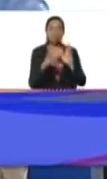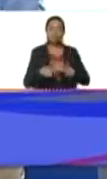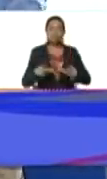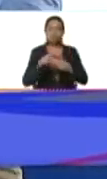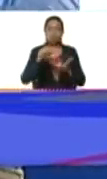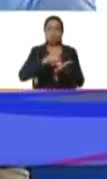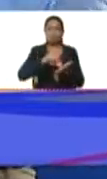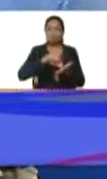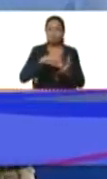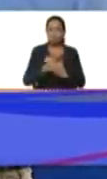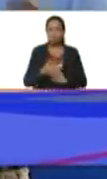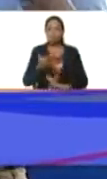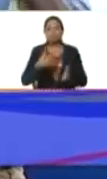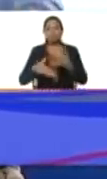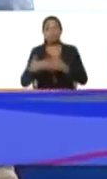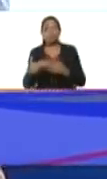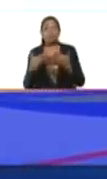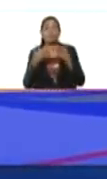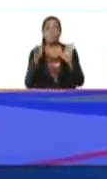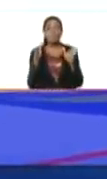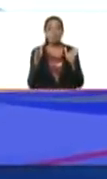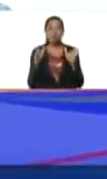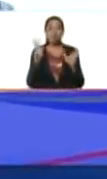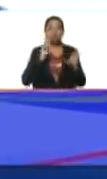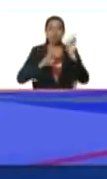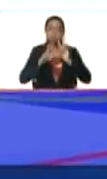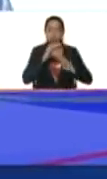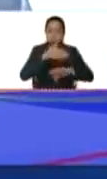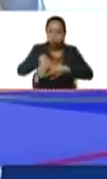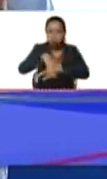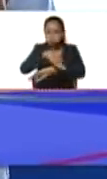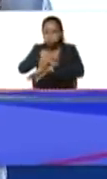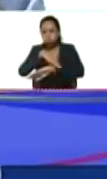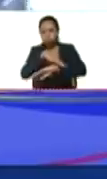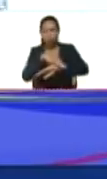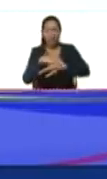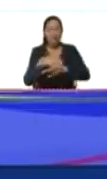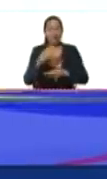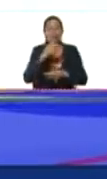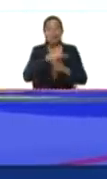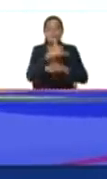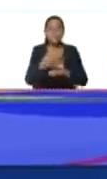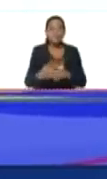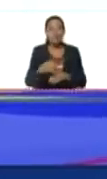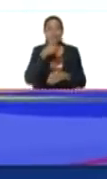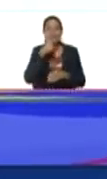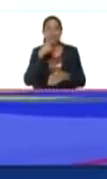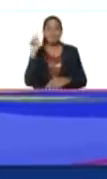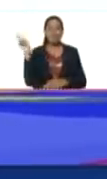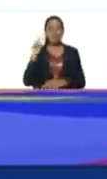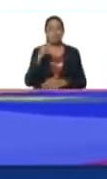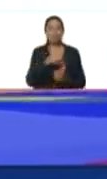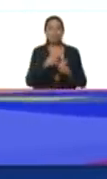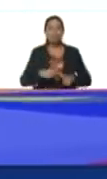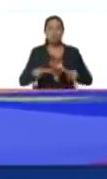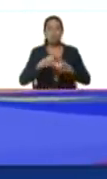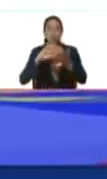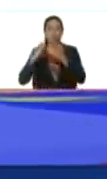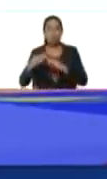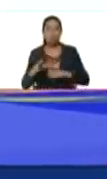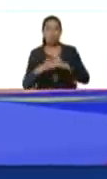estamos trabajando los servicios públicos, la limpieza de las calles y el plan Venezuela Bella. Un espacio público por cada gobierno